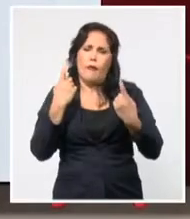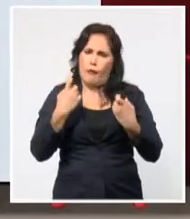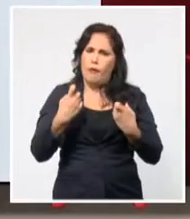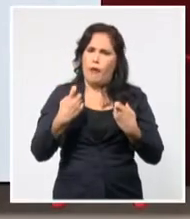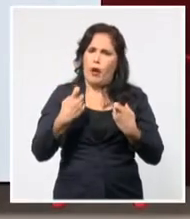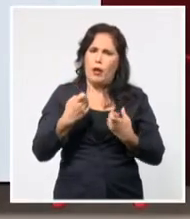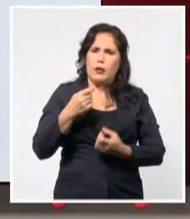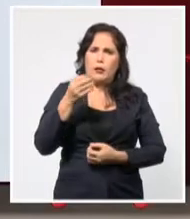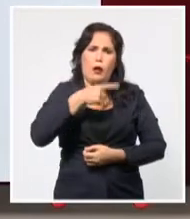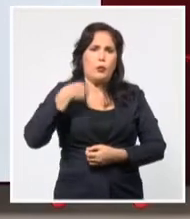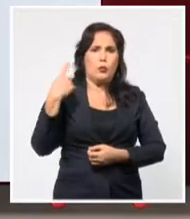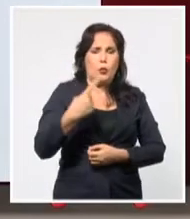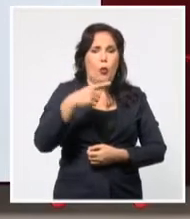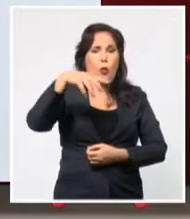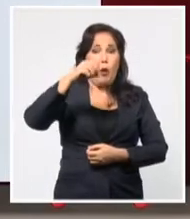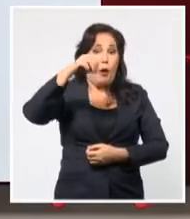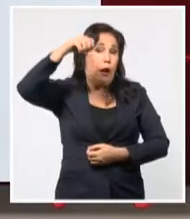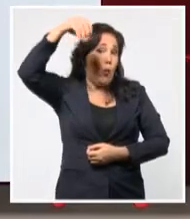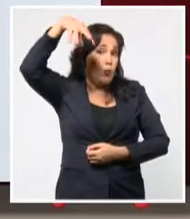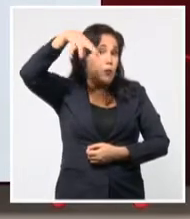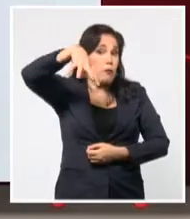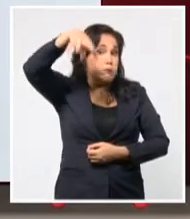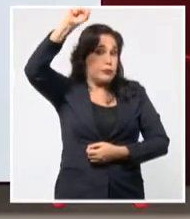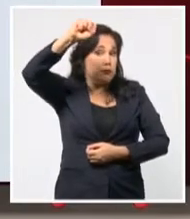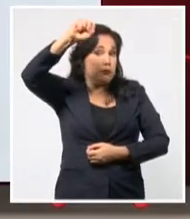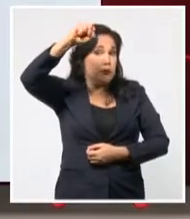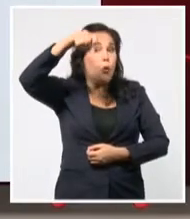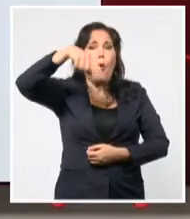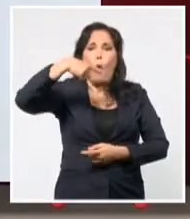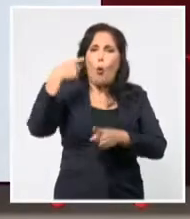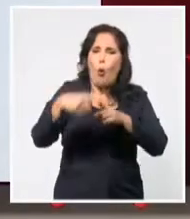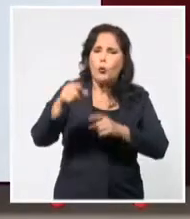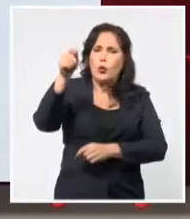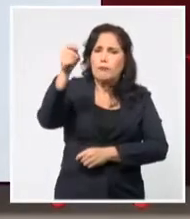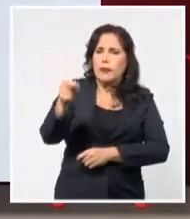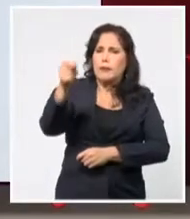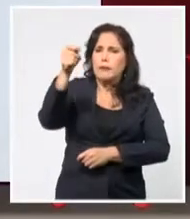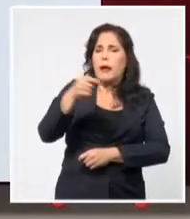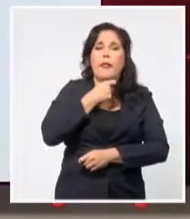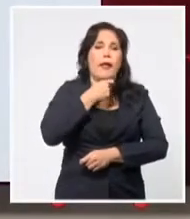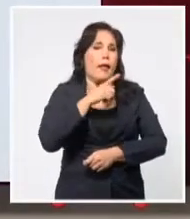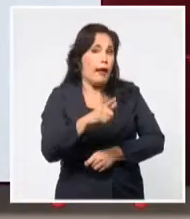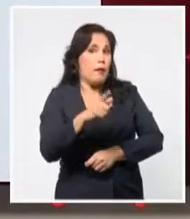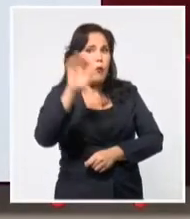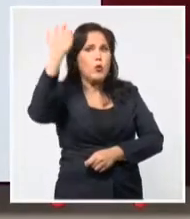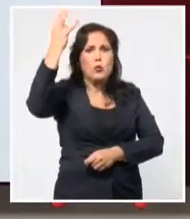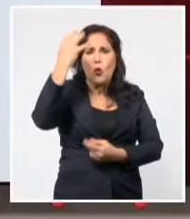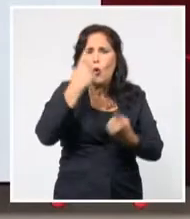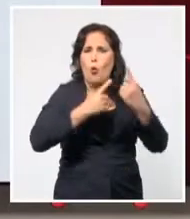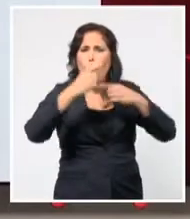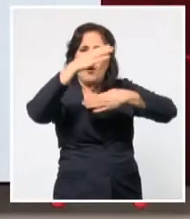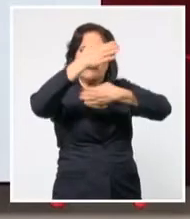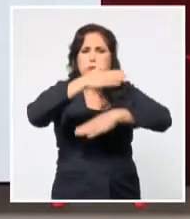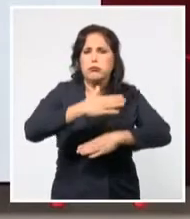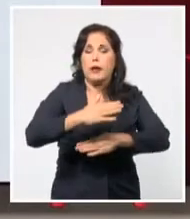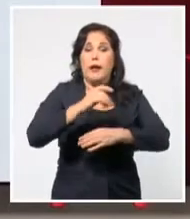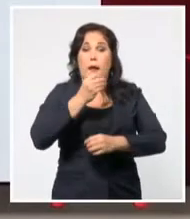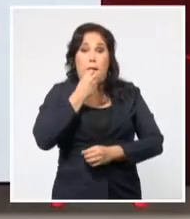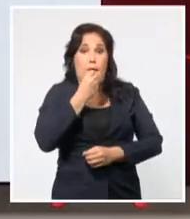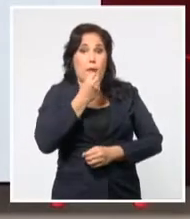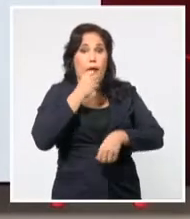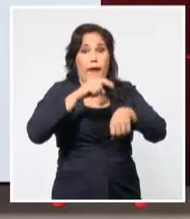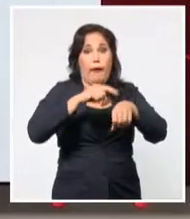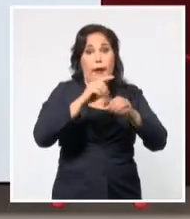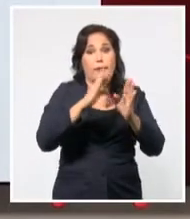constancia. Apagar una luz y encender otras oportunidades, por ejemplo, como el uso de equipos en horarios más acordes